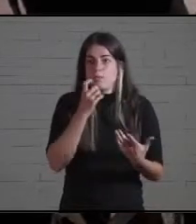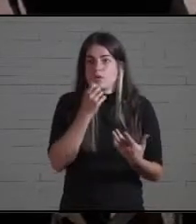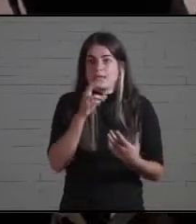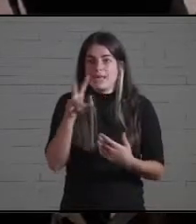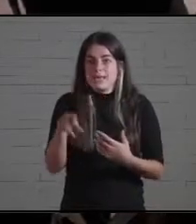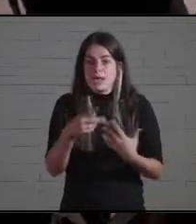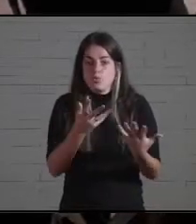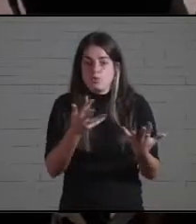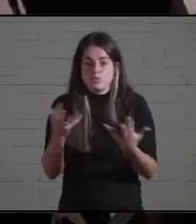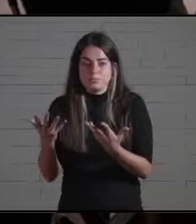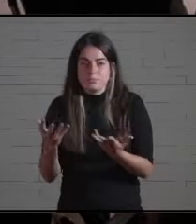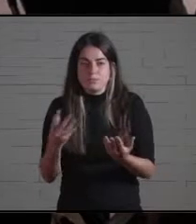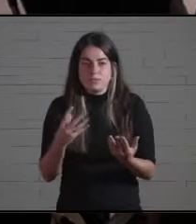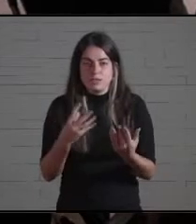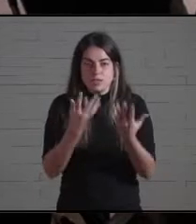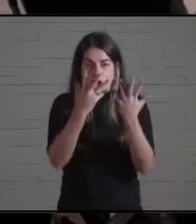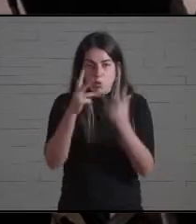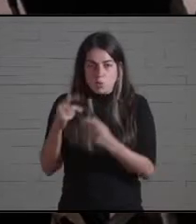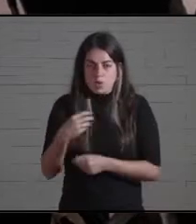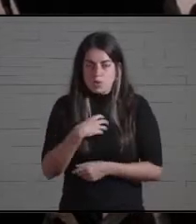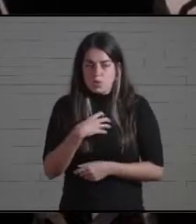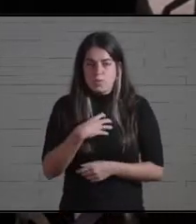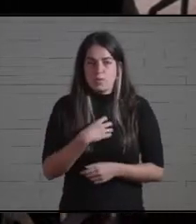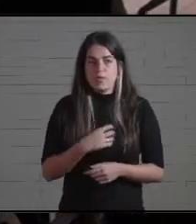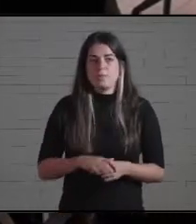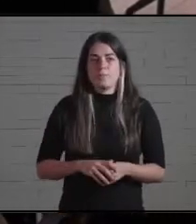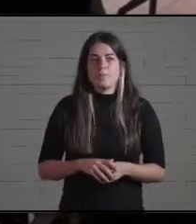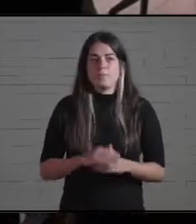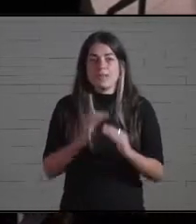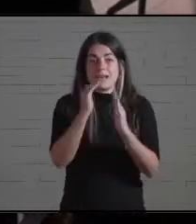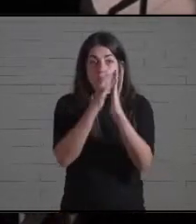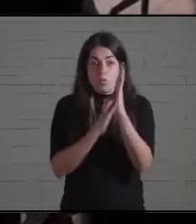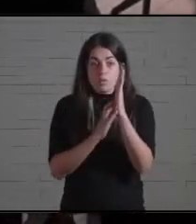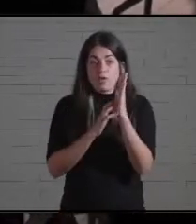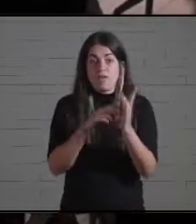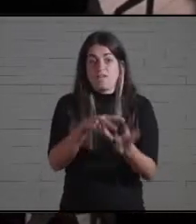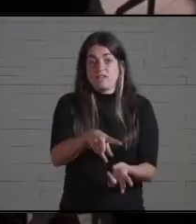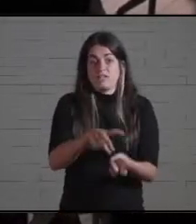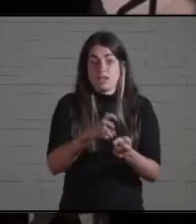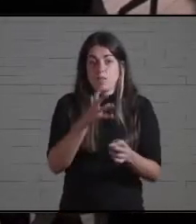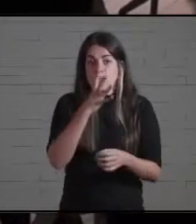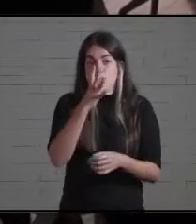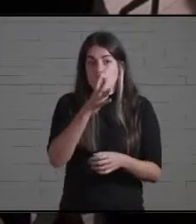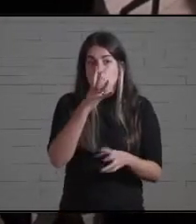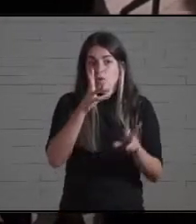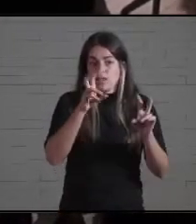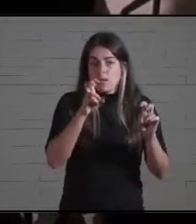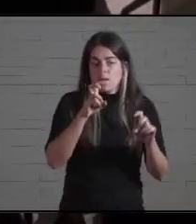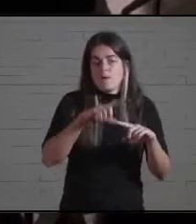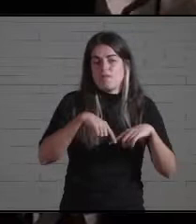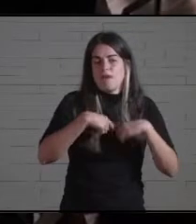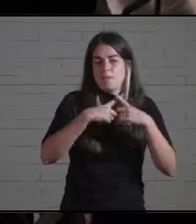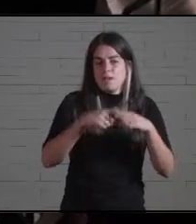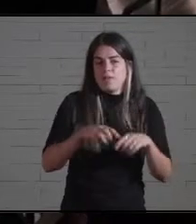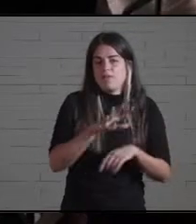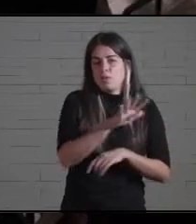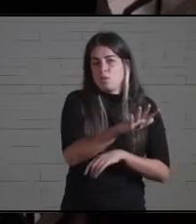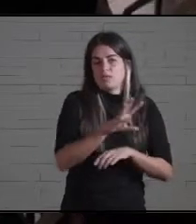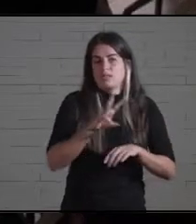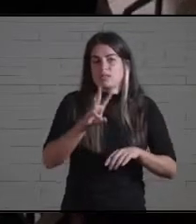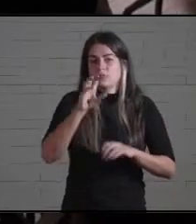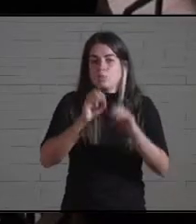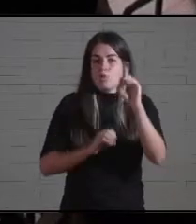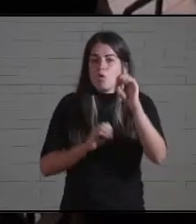Eurostat. Las deducciones fiscales por motivos familiares representan en 2018 el 53% del gasto